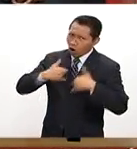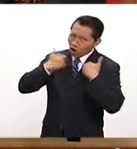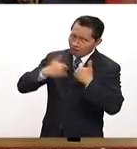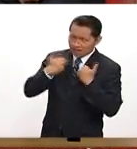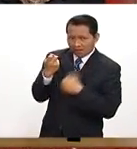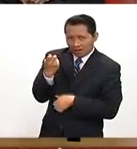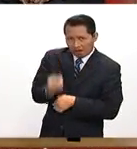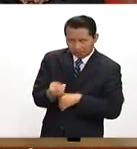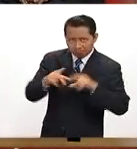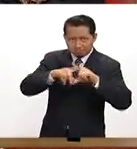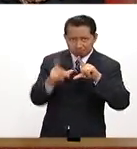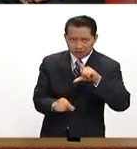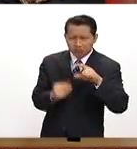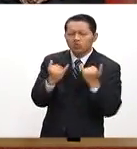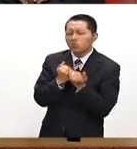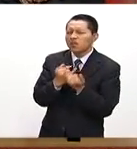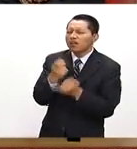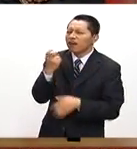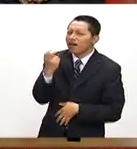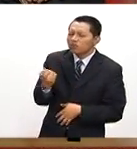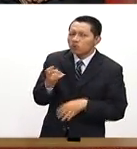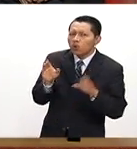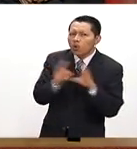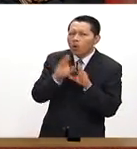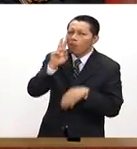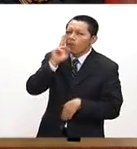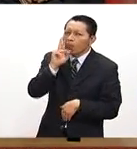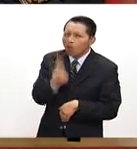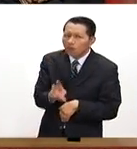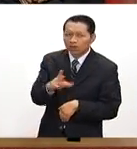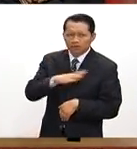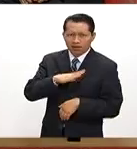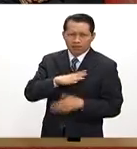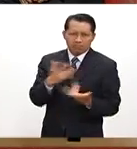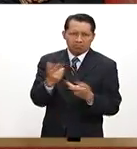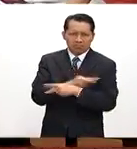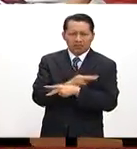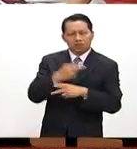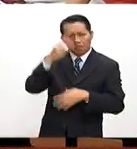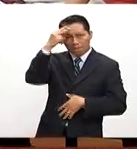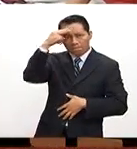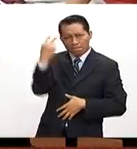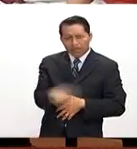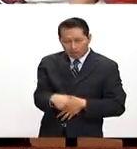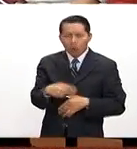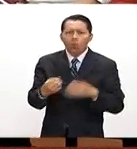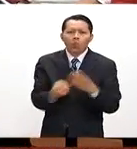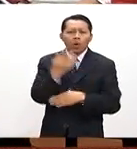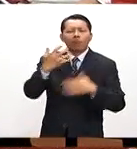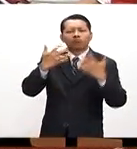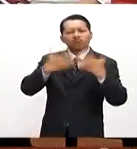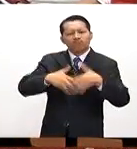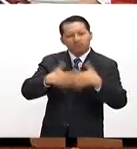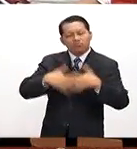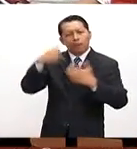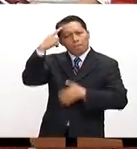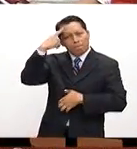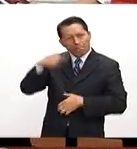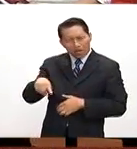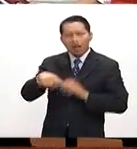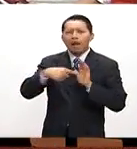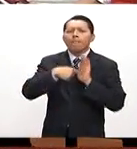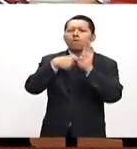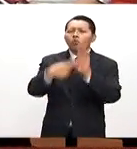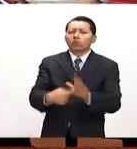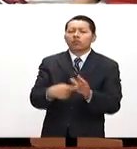país. En ese sentido, ¿cómo ves las acciones que se han emprendido en México para precisamente exaltar esto